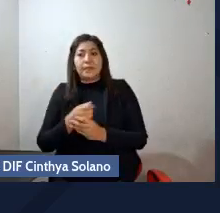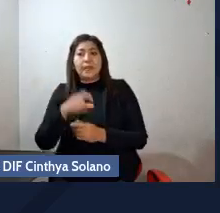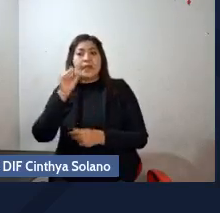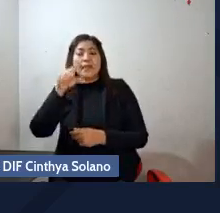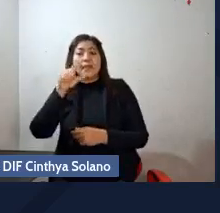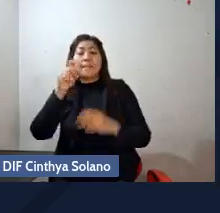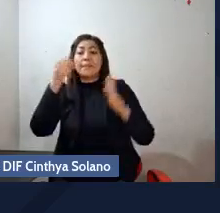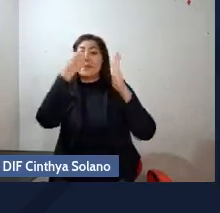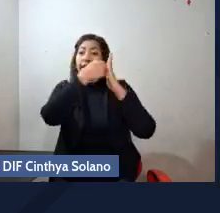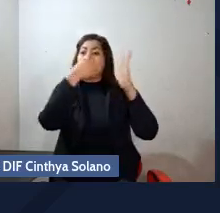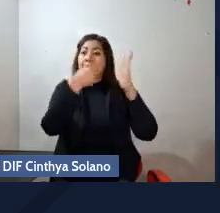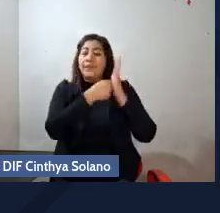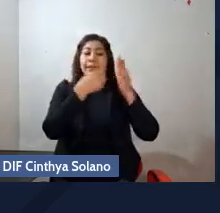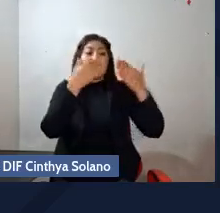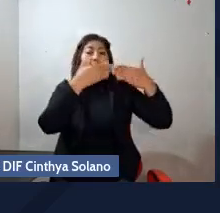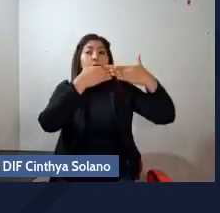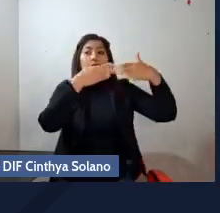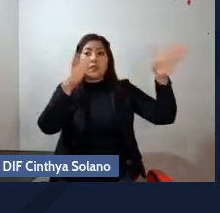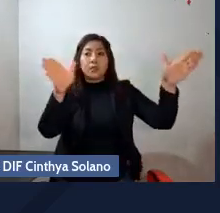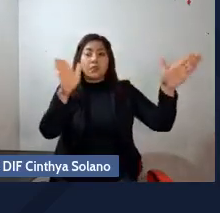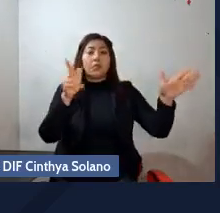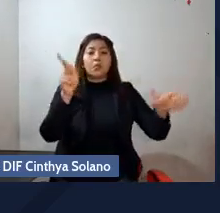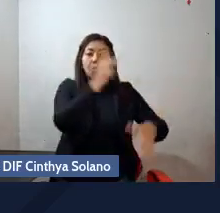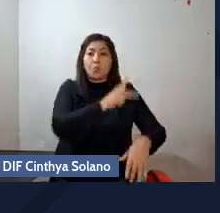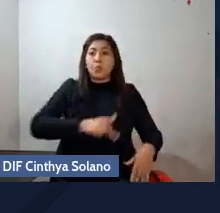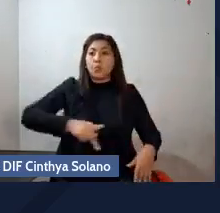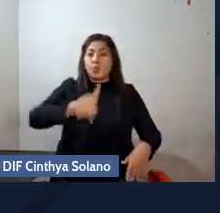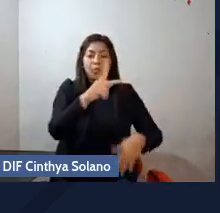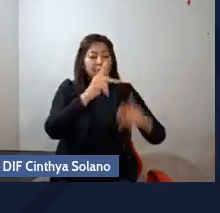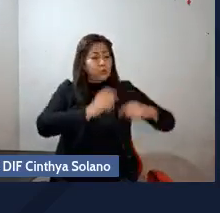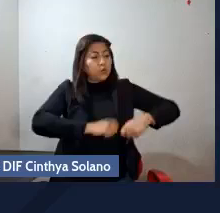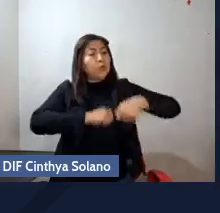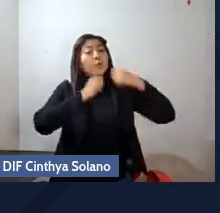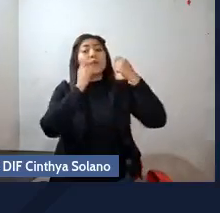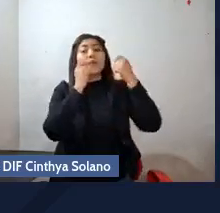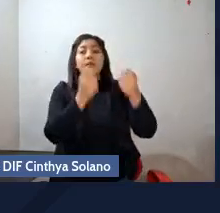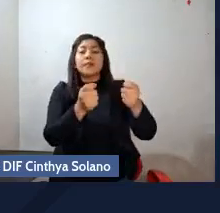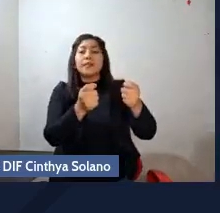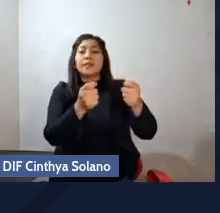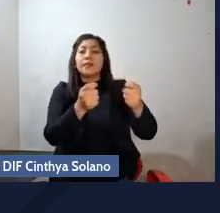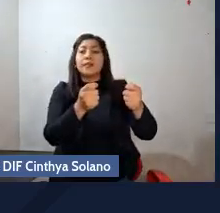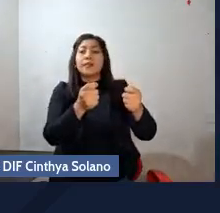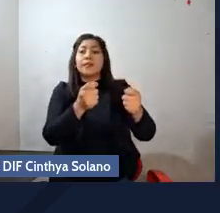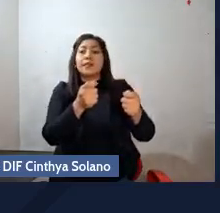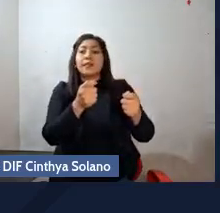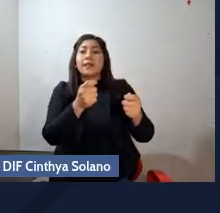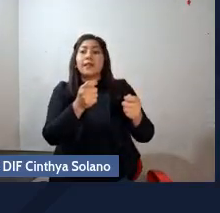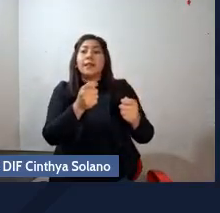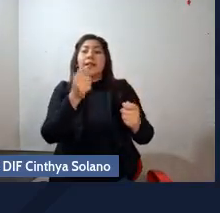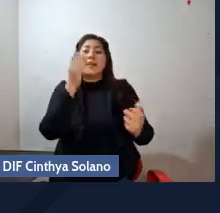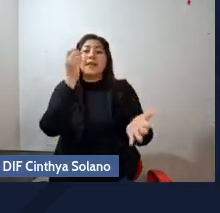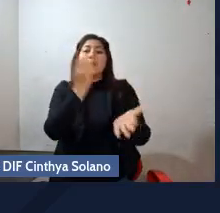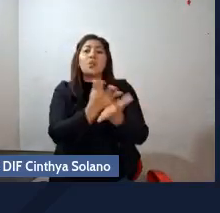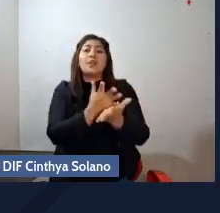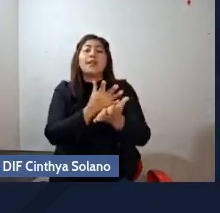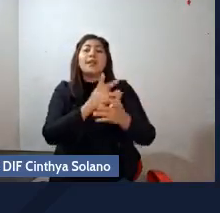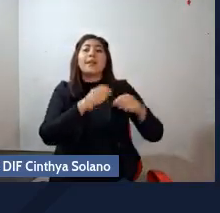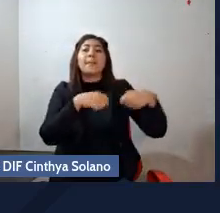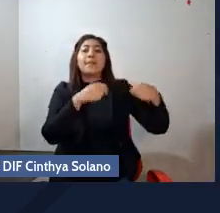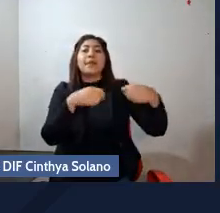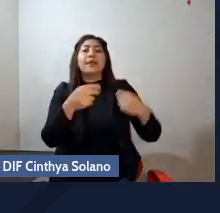abierto solamente puede ser otorgado ante notario público, que es el testamento